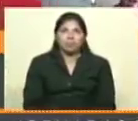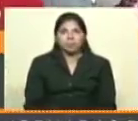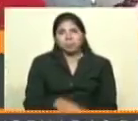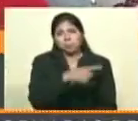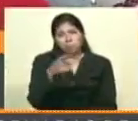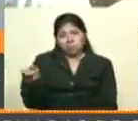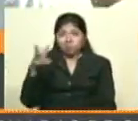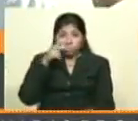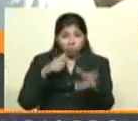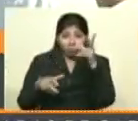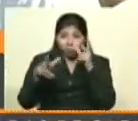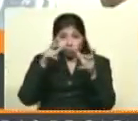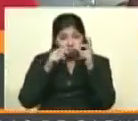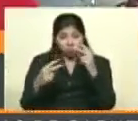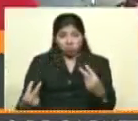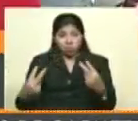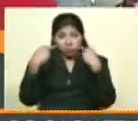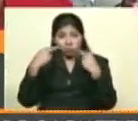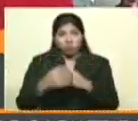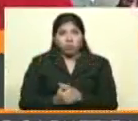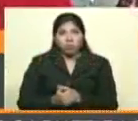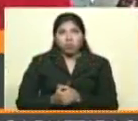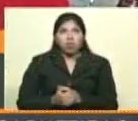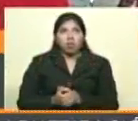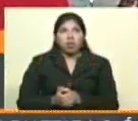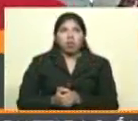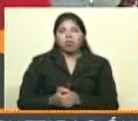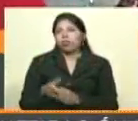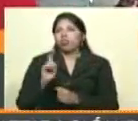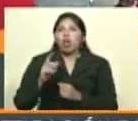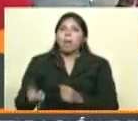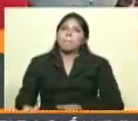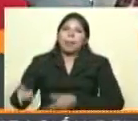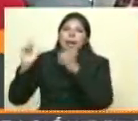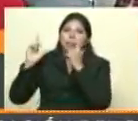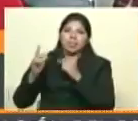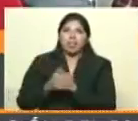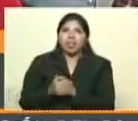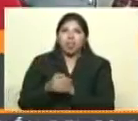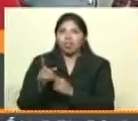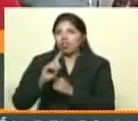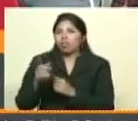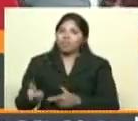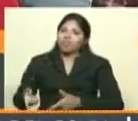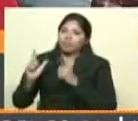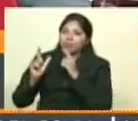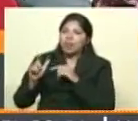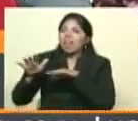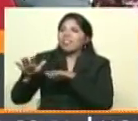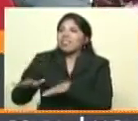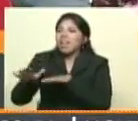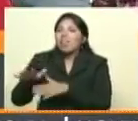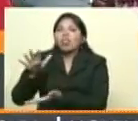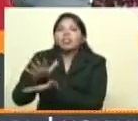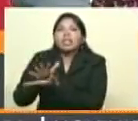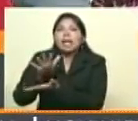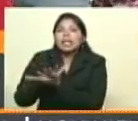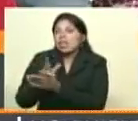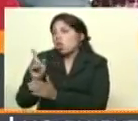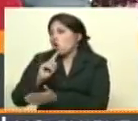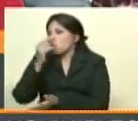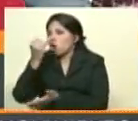escuchan, muchacha. No le dieron el green card los gringos. Y le dieron la orden que se quedara quietecito,